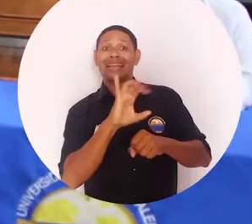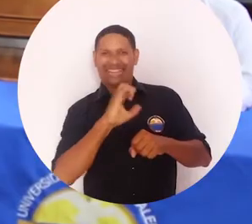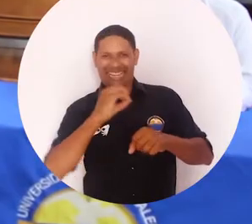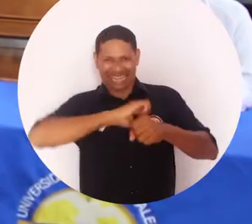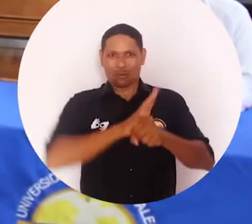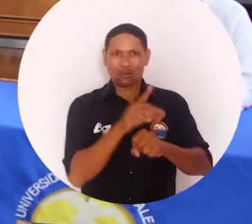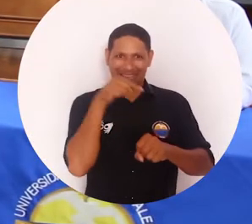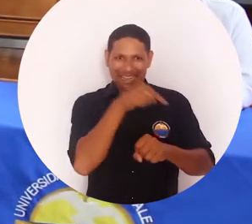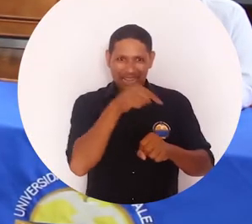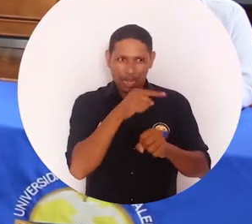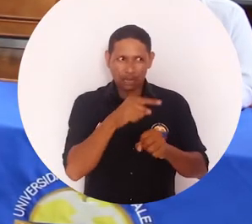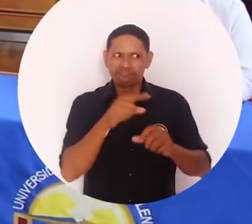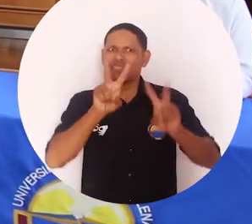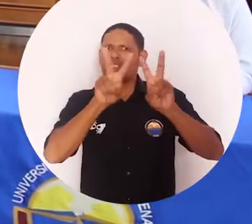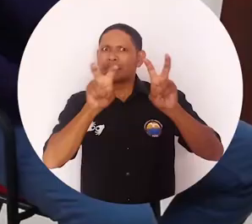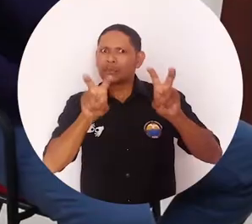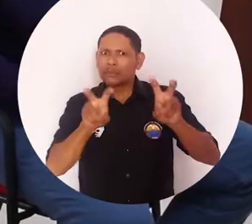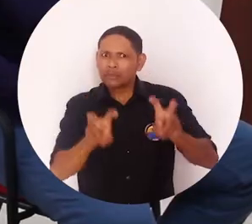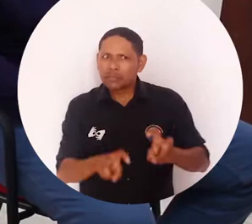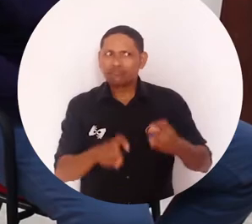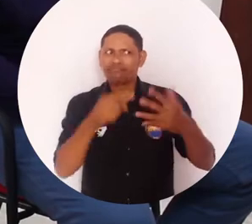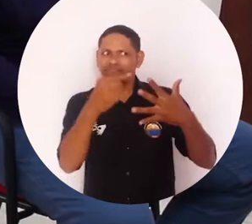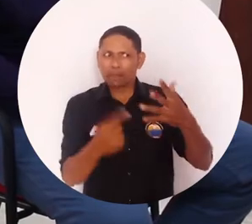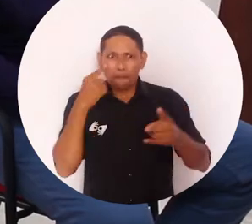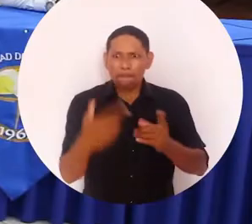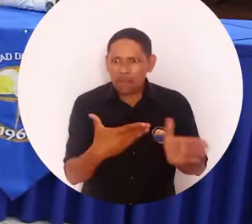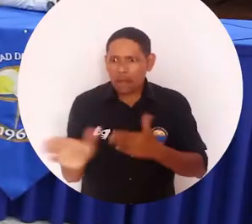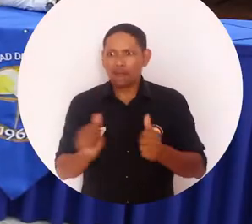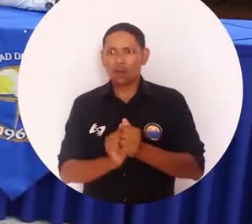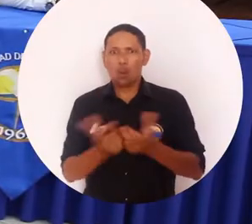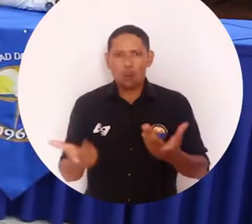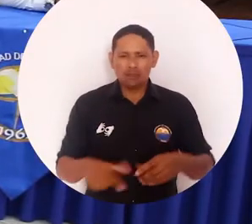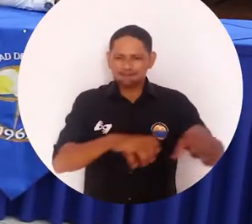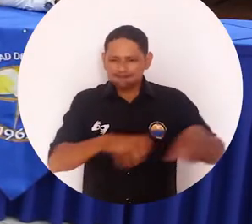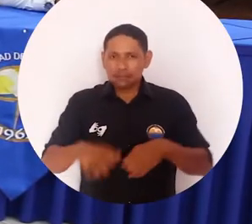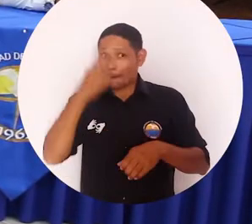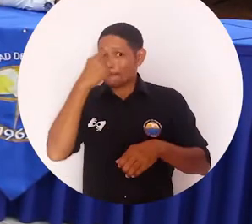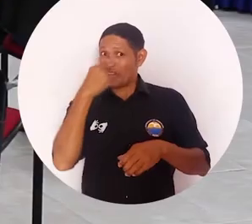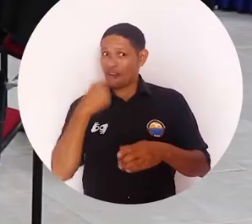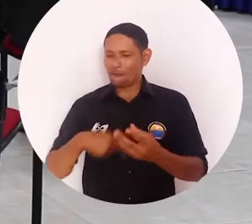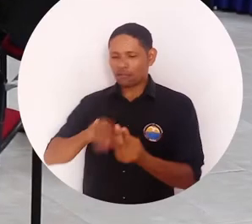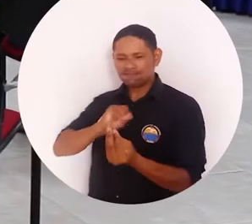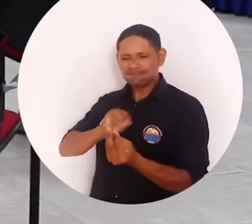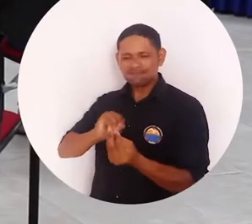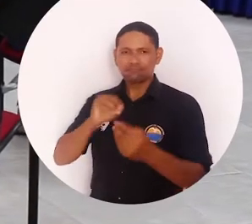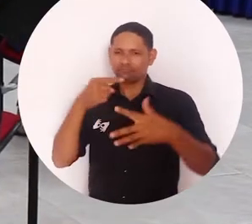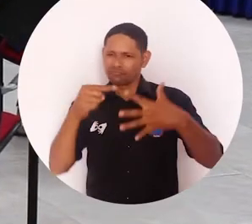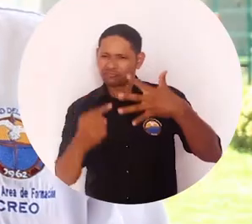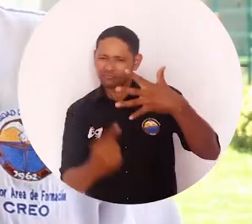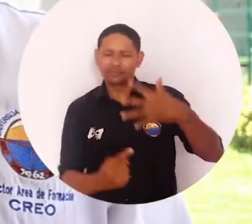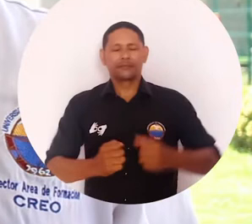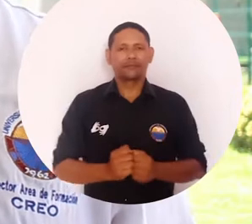Educación y las Oportunidades CREO, abordaron temáticas como pedagogía, planificación, comportamiento con los perfiles del entrenador, entre